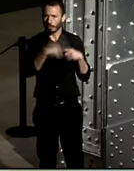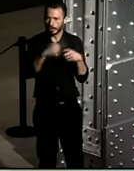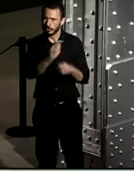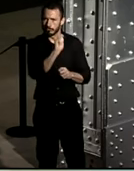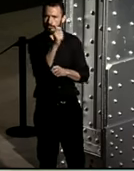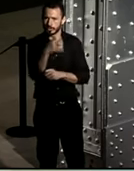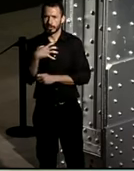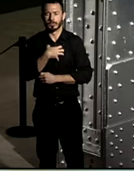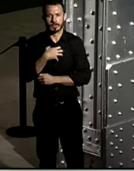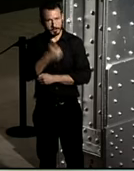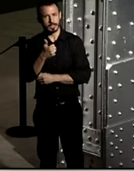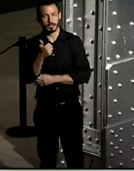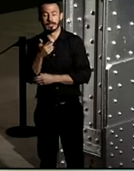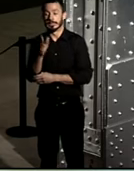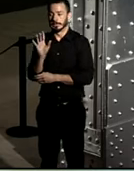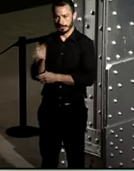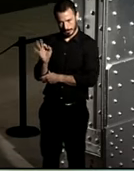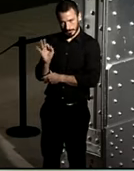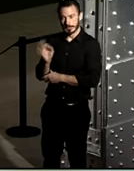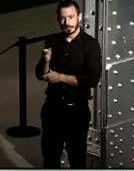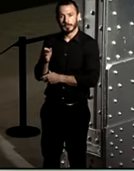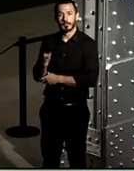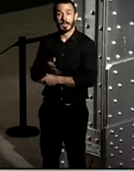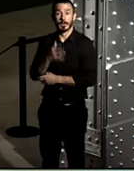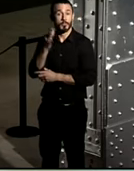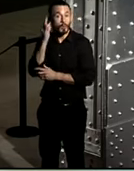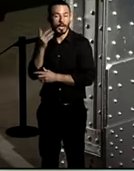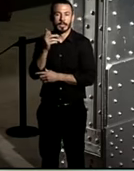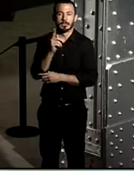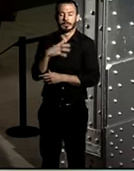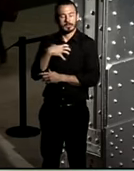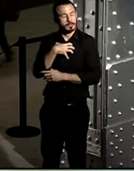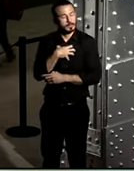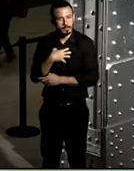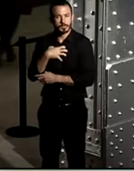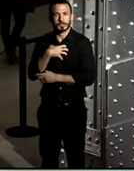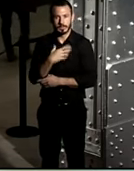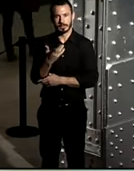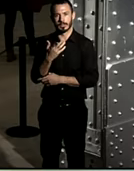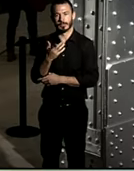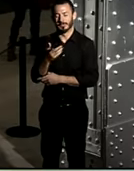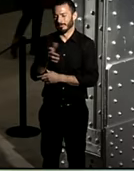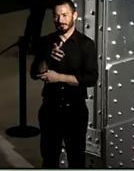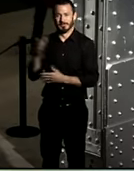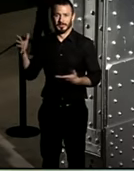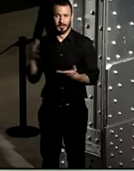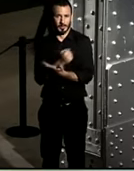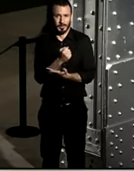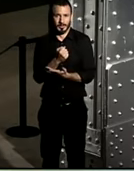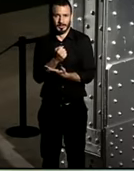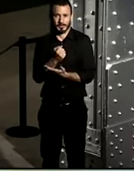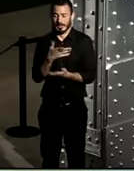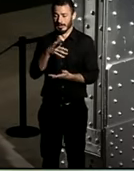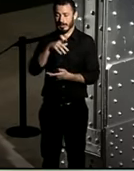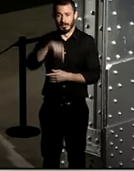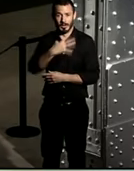las mujeres en general nos cuesta un poco más. Algo que a todos, y aquí estamos 4 y acaba